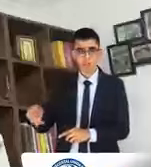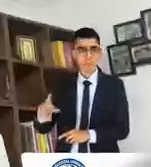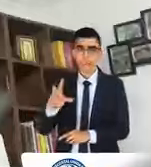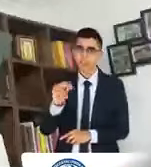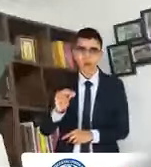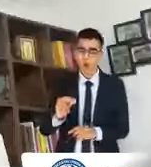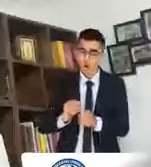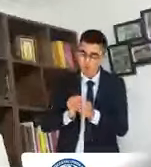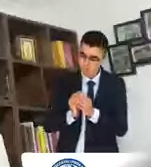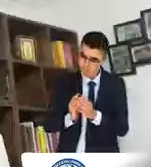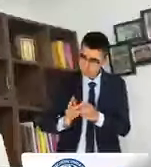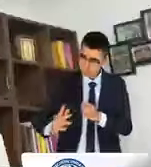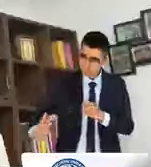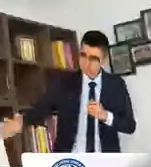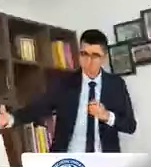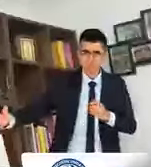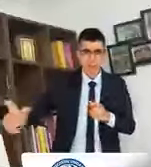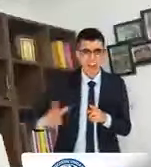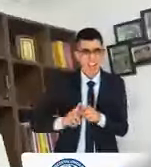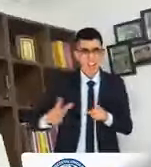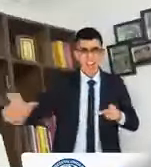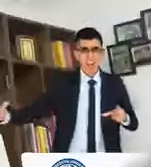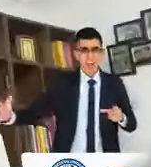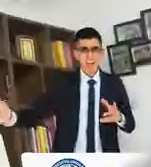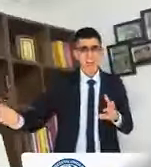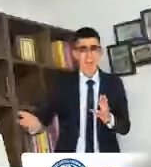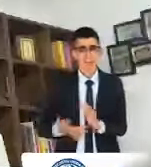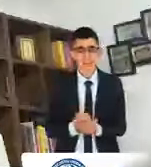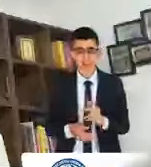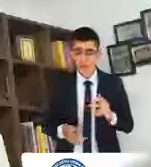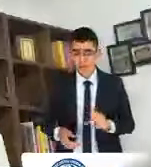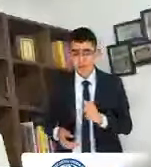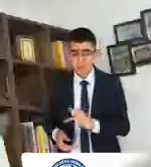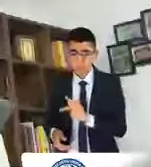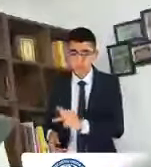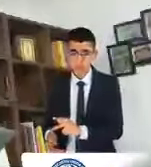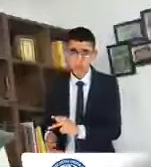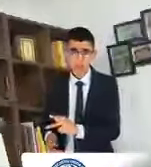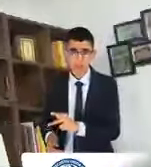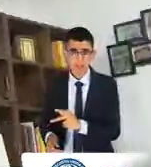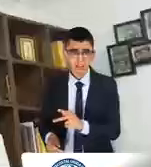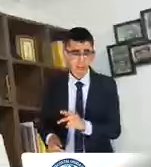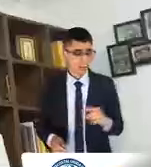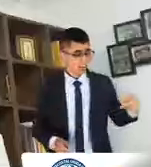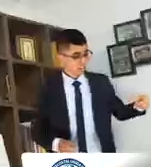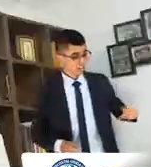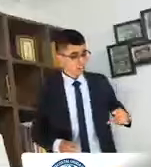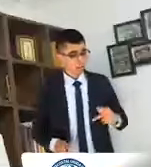También andando, caminando después de tanto cansancio, otro trayecto más.